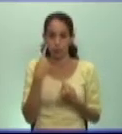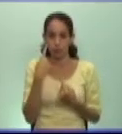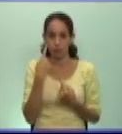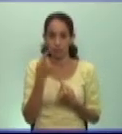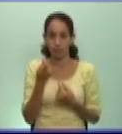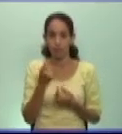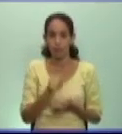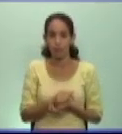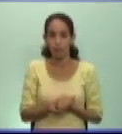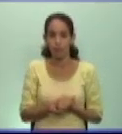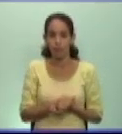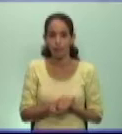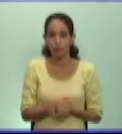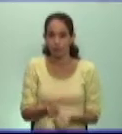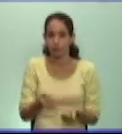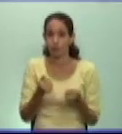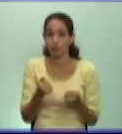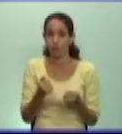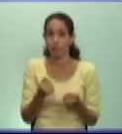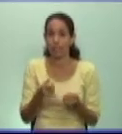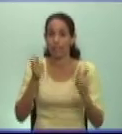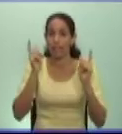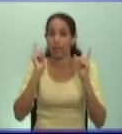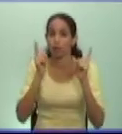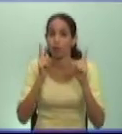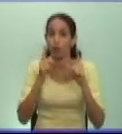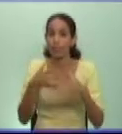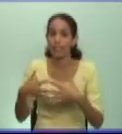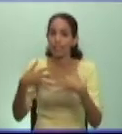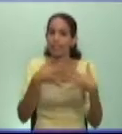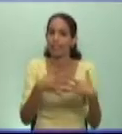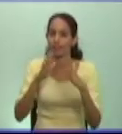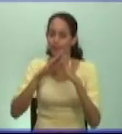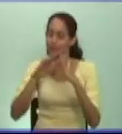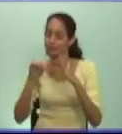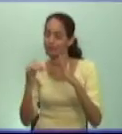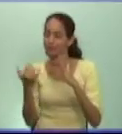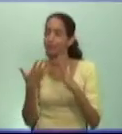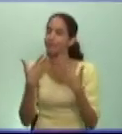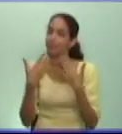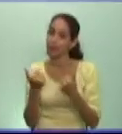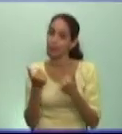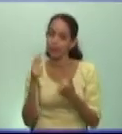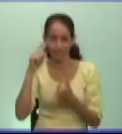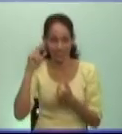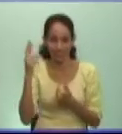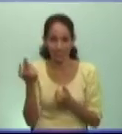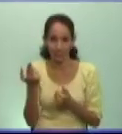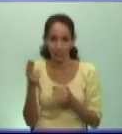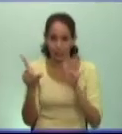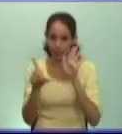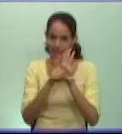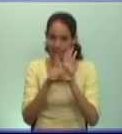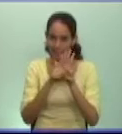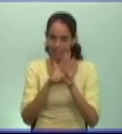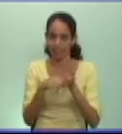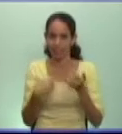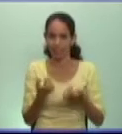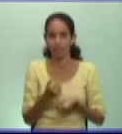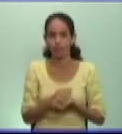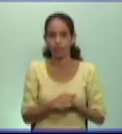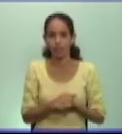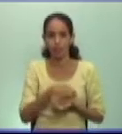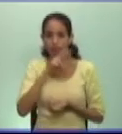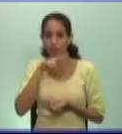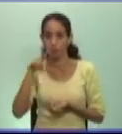se aplica la política norteamericana que hablamos del buen vecino, esa buena vecindad, ese Estados Unidos buscando su hegemonía